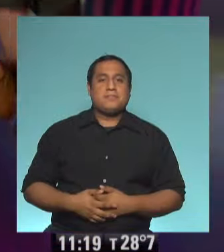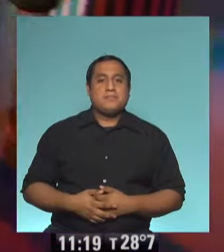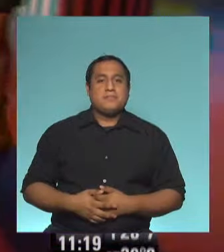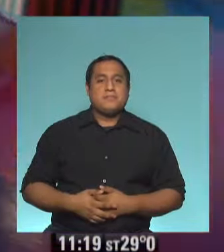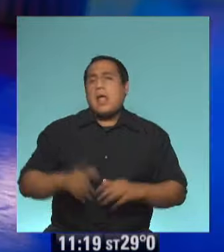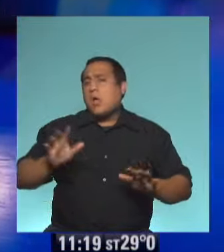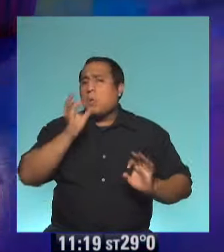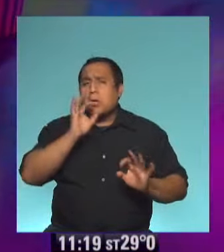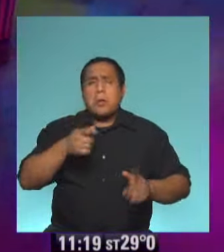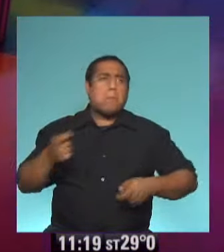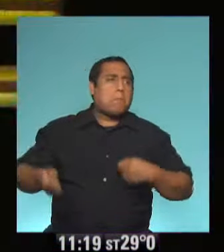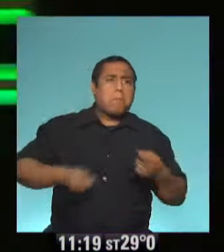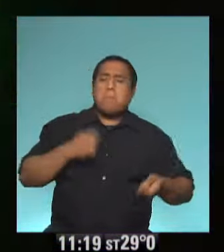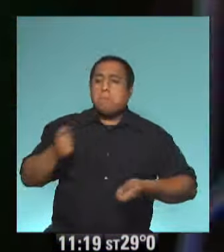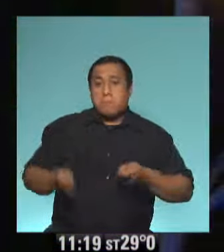quiere.